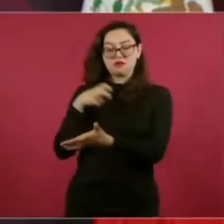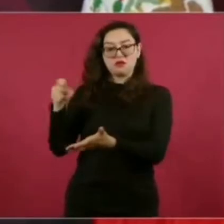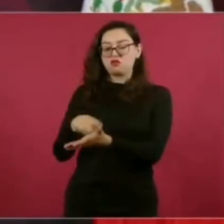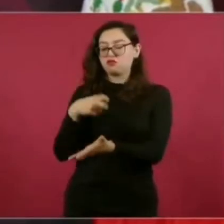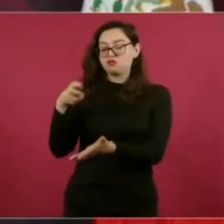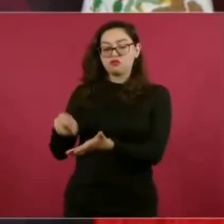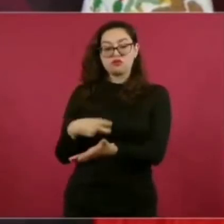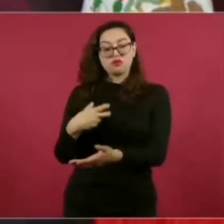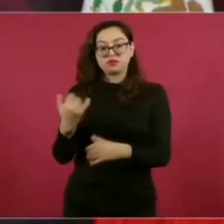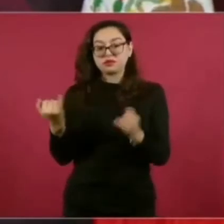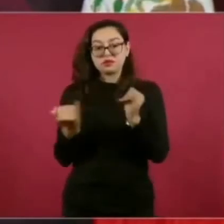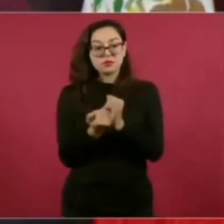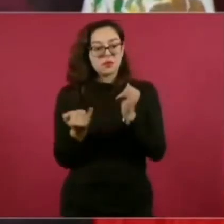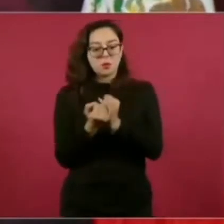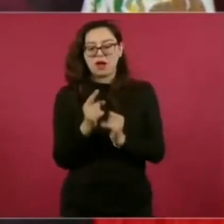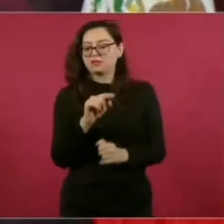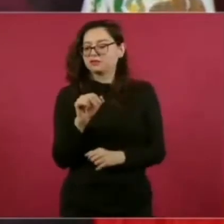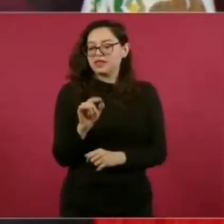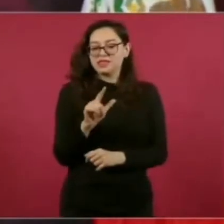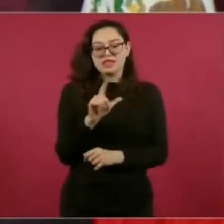como Zedillo.